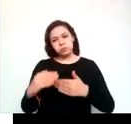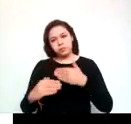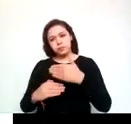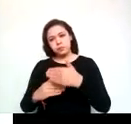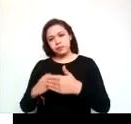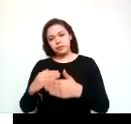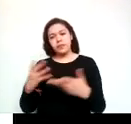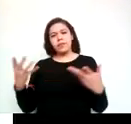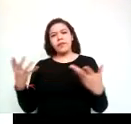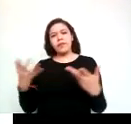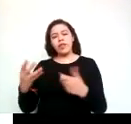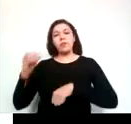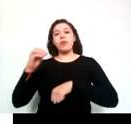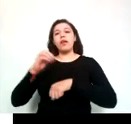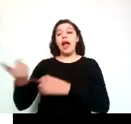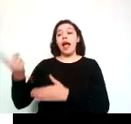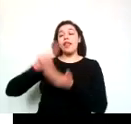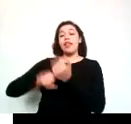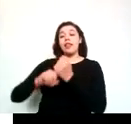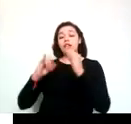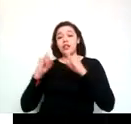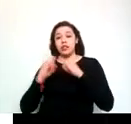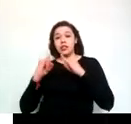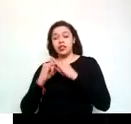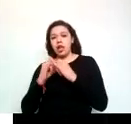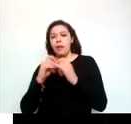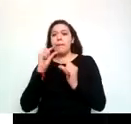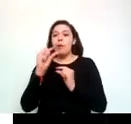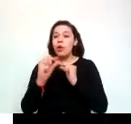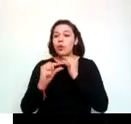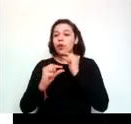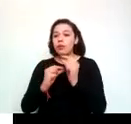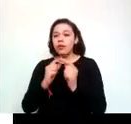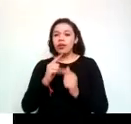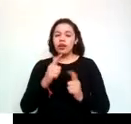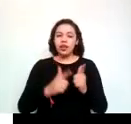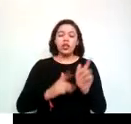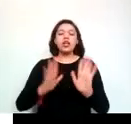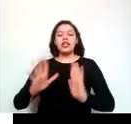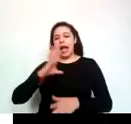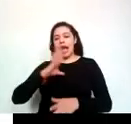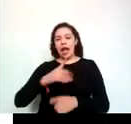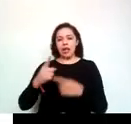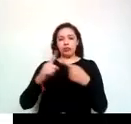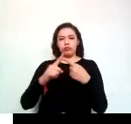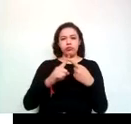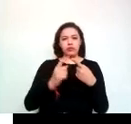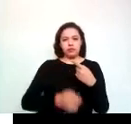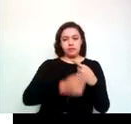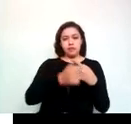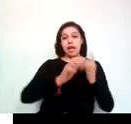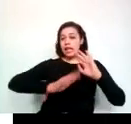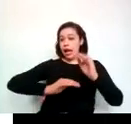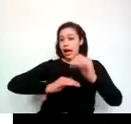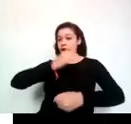se implemente dentro de las instituciones de manera gradual. Ya tuvimos una primera fase que ya debió haber estado terminada